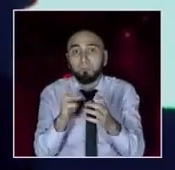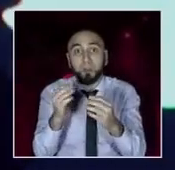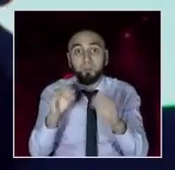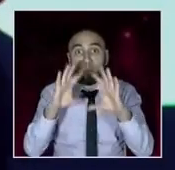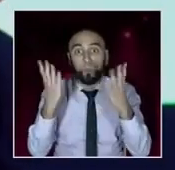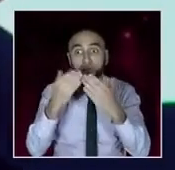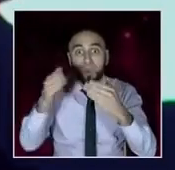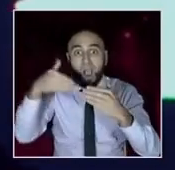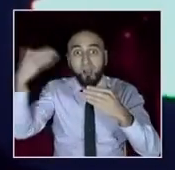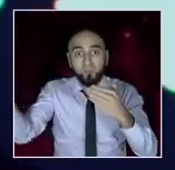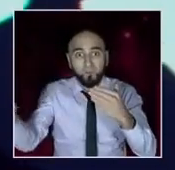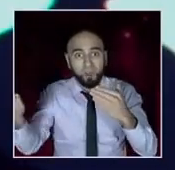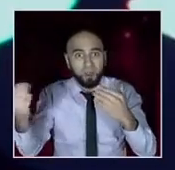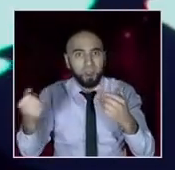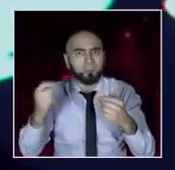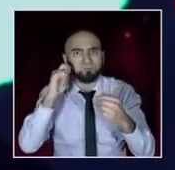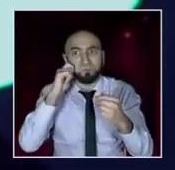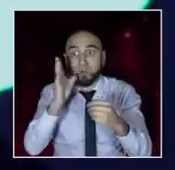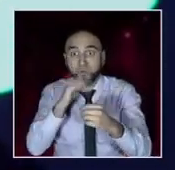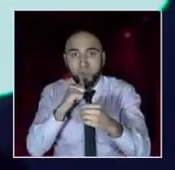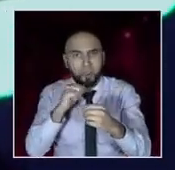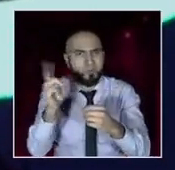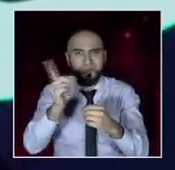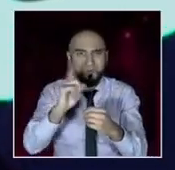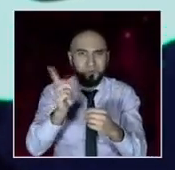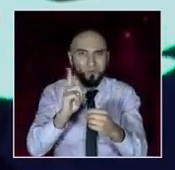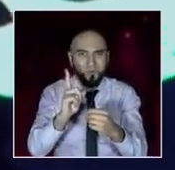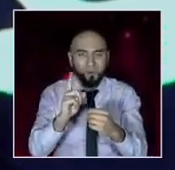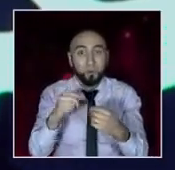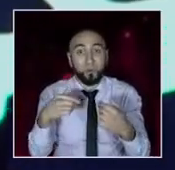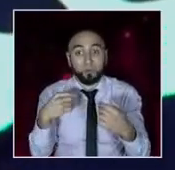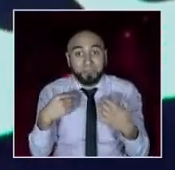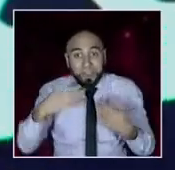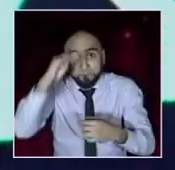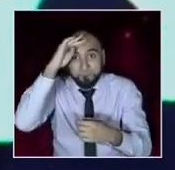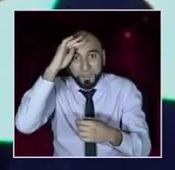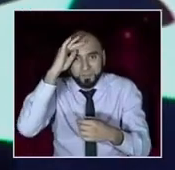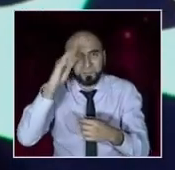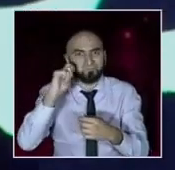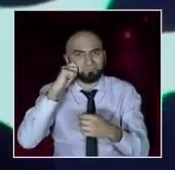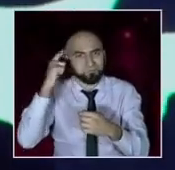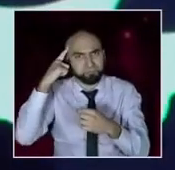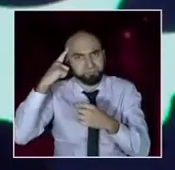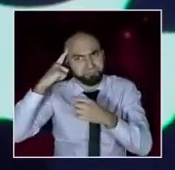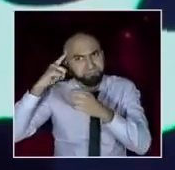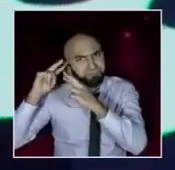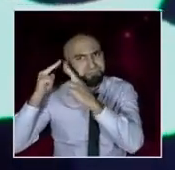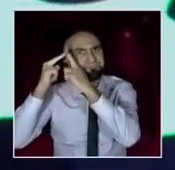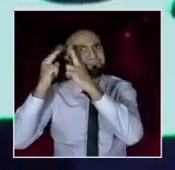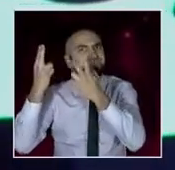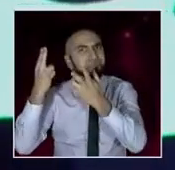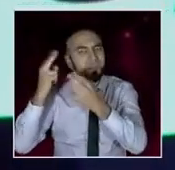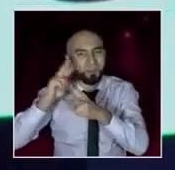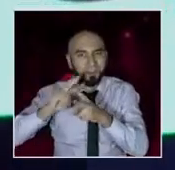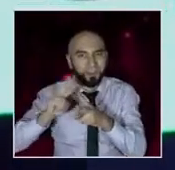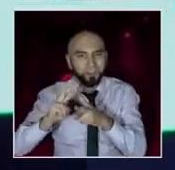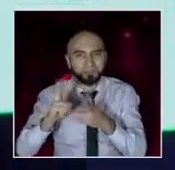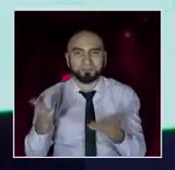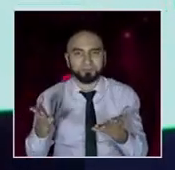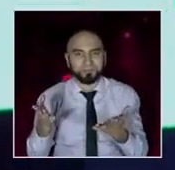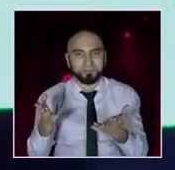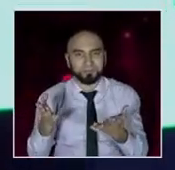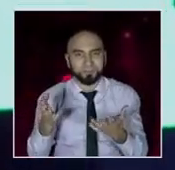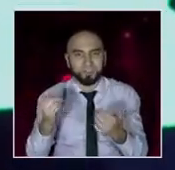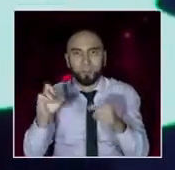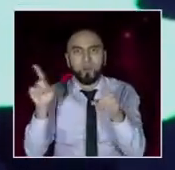No, lo que quiero decir es que nuestra experiencia de ella son construcciones, son generadas. No son reflejos directos de